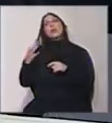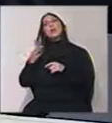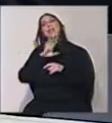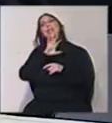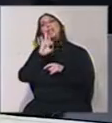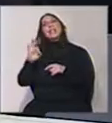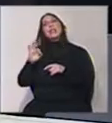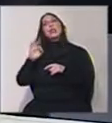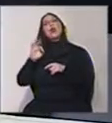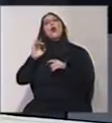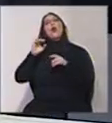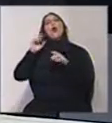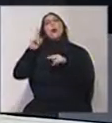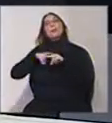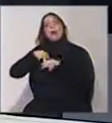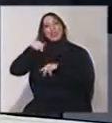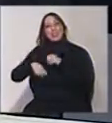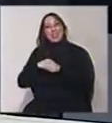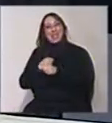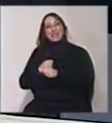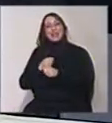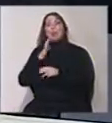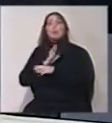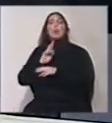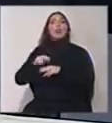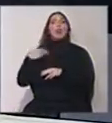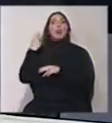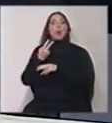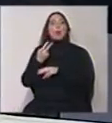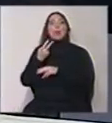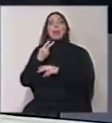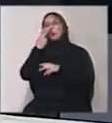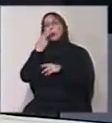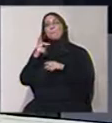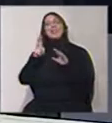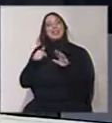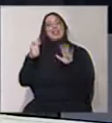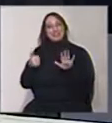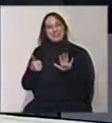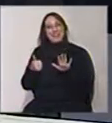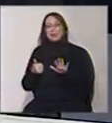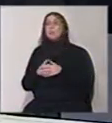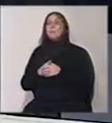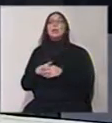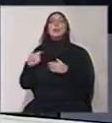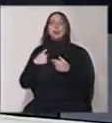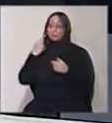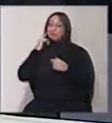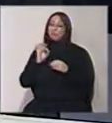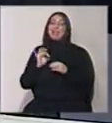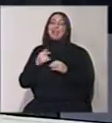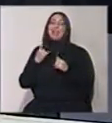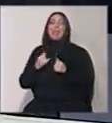500 homicidios este año. Nos vamos encaminando al doble de los homicidios que tuvimos en el 2016. Yo creo que hay que tener políticas sociales